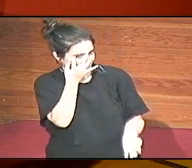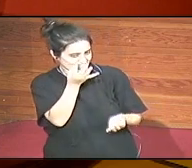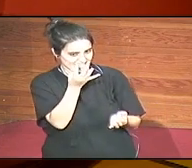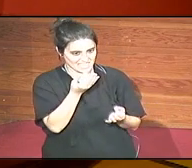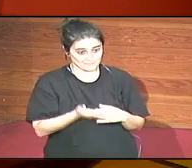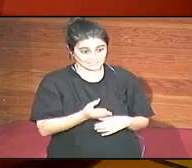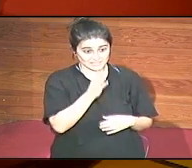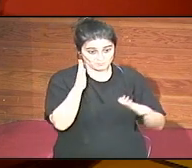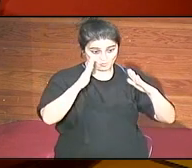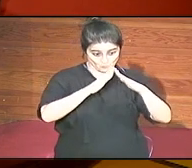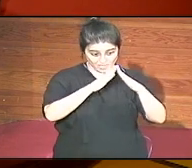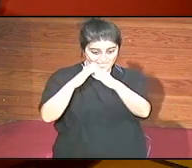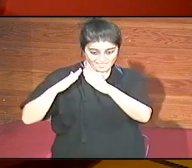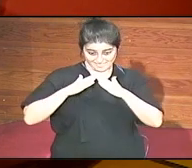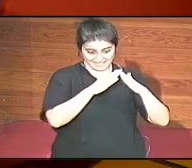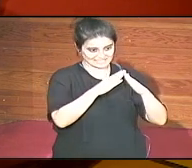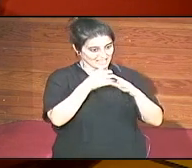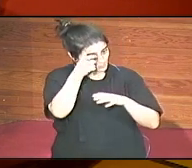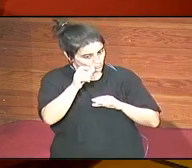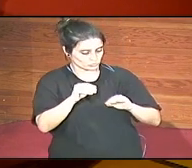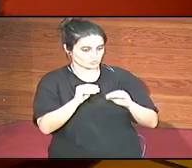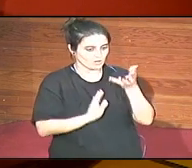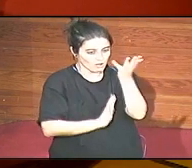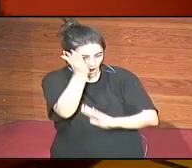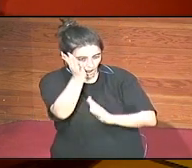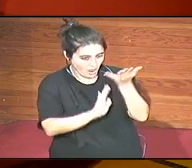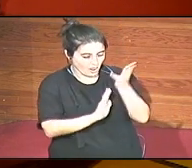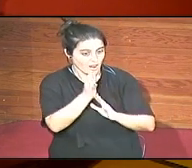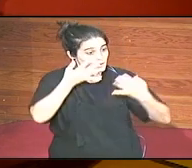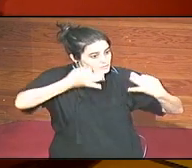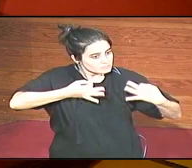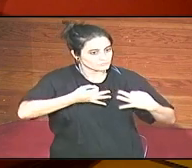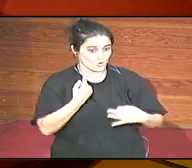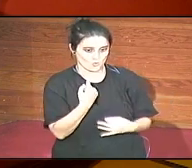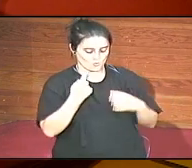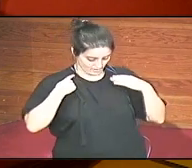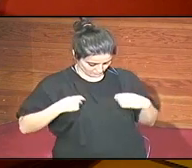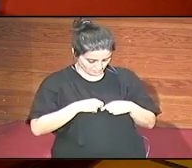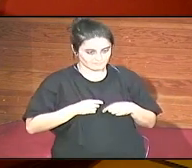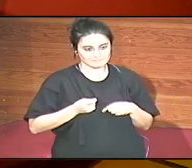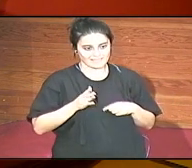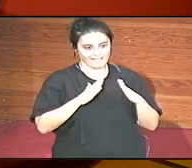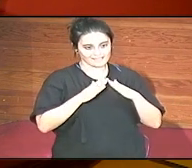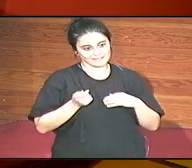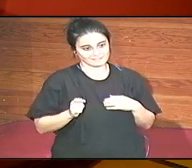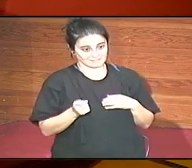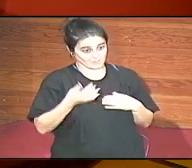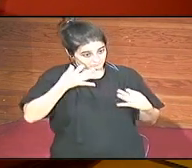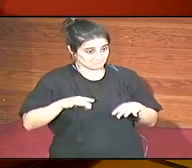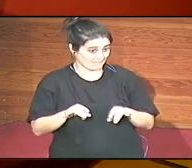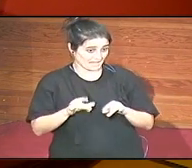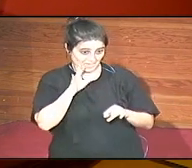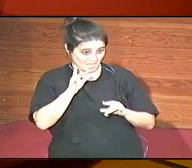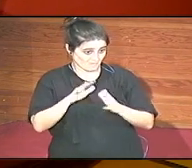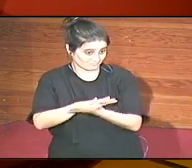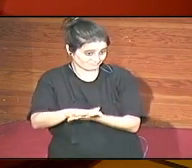les habían quemado la aldea había una que seguía teniendo colgada en el collar la llave de su casa aunque ya no servía para nada pues este